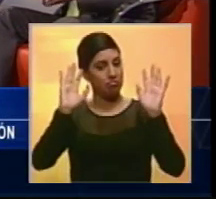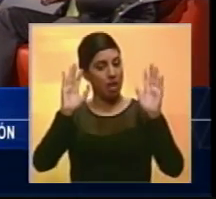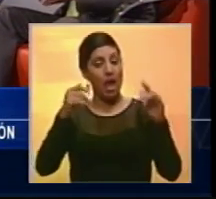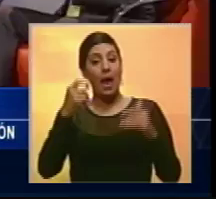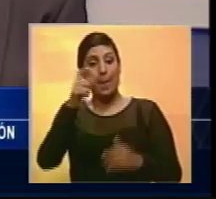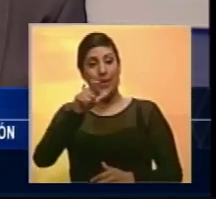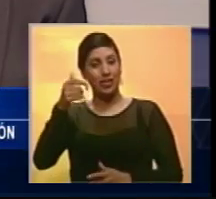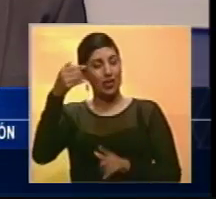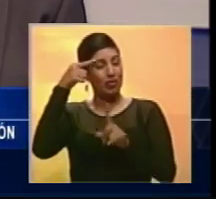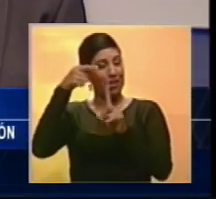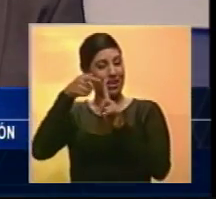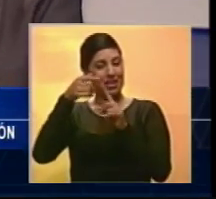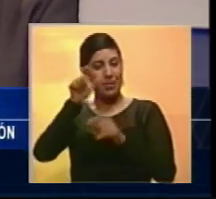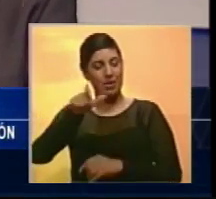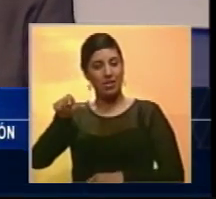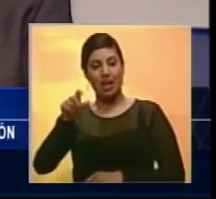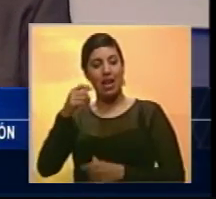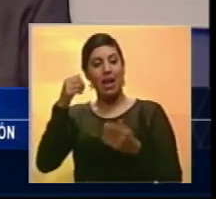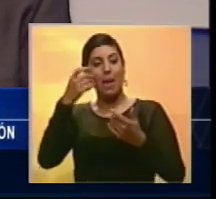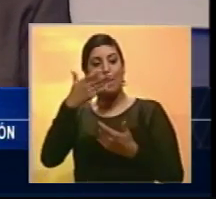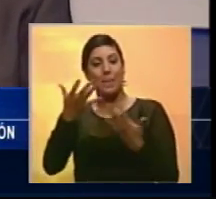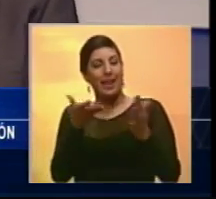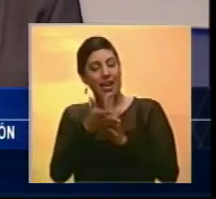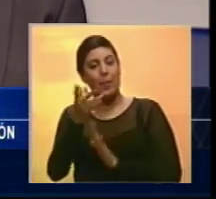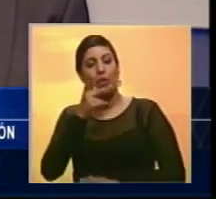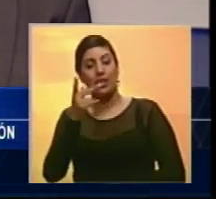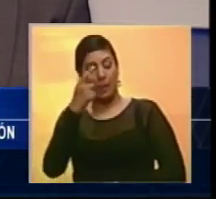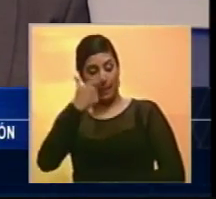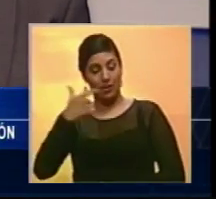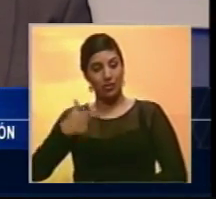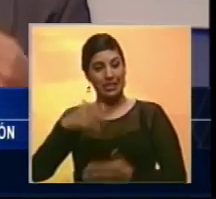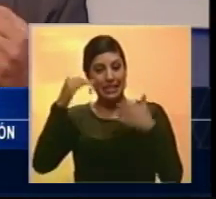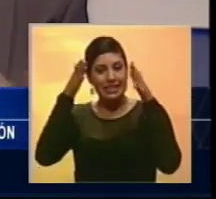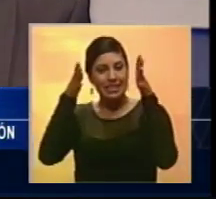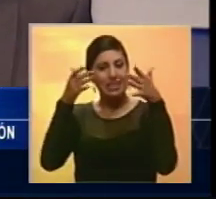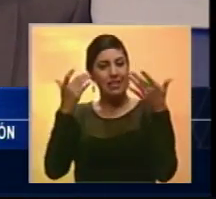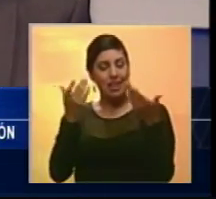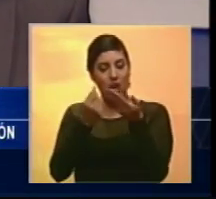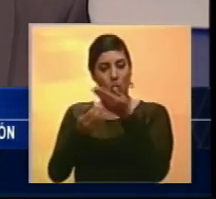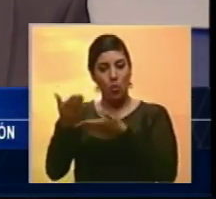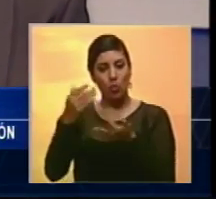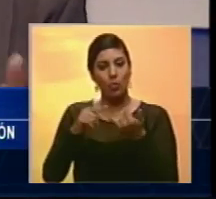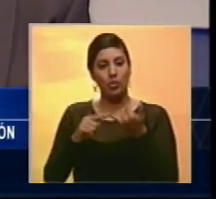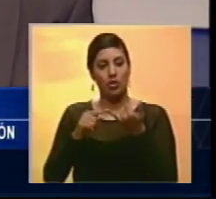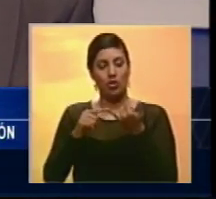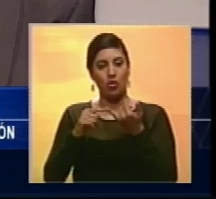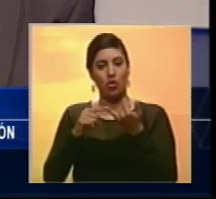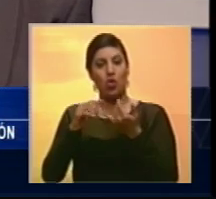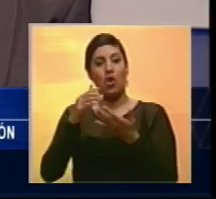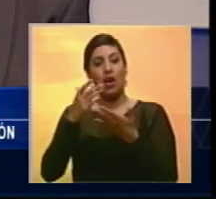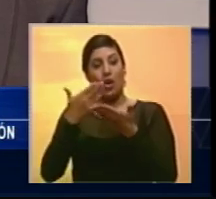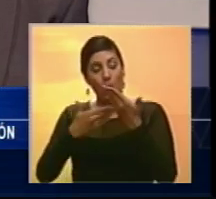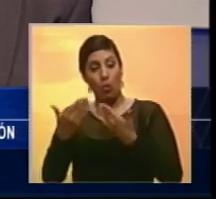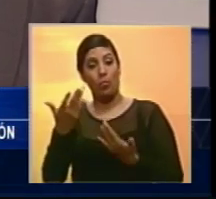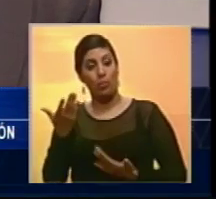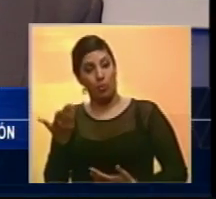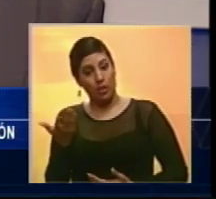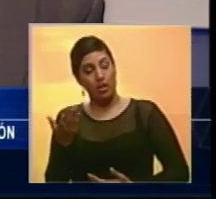de los ciudadanos no está en la prioridad de esos políticos. La prioridad de los ciudadanos está en lo económico, en los desafíos económicos, y por